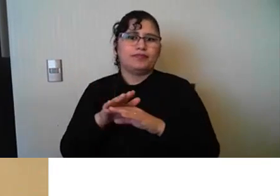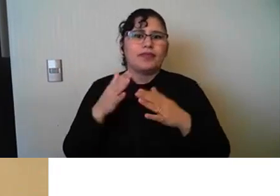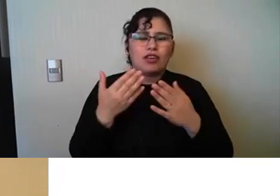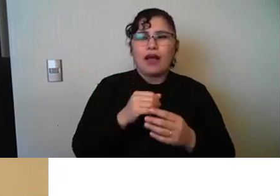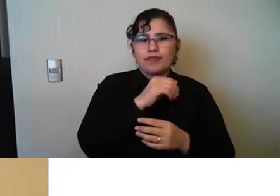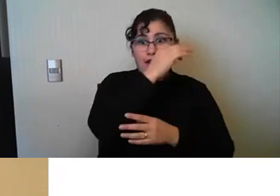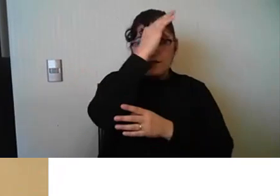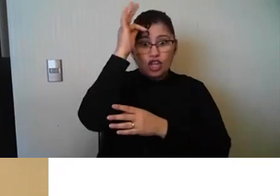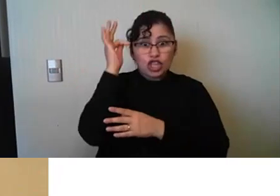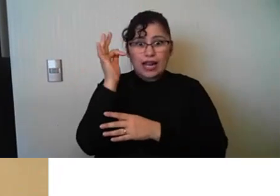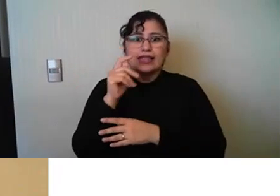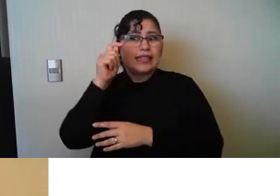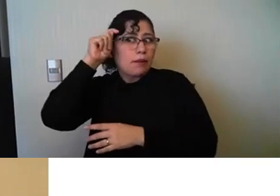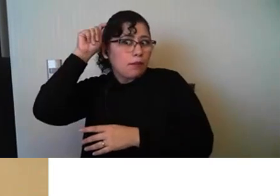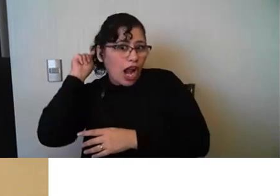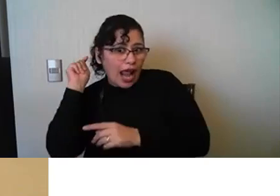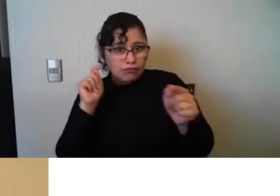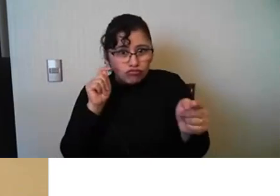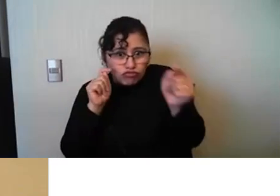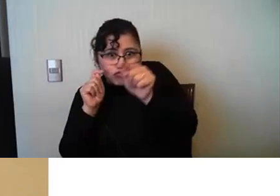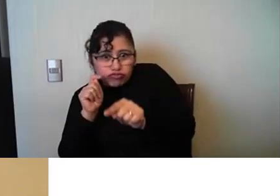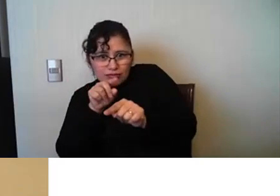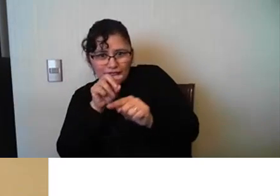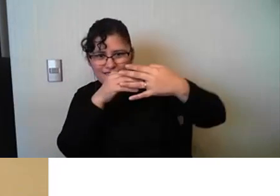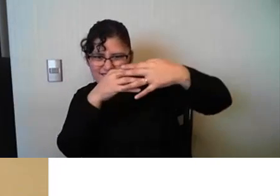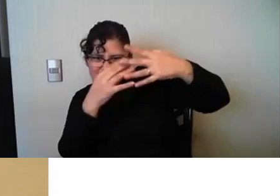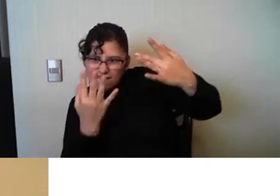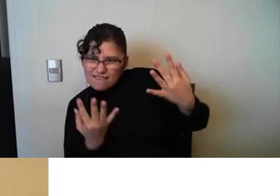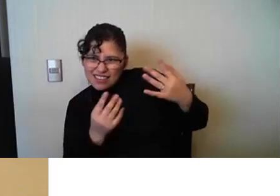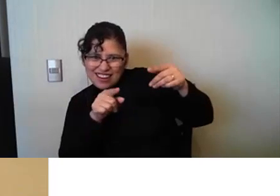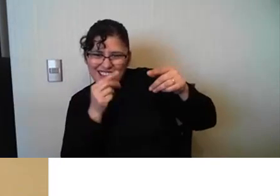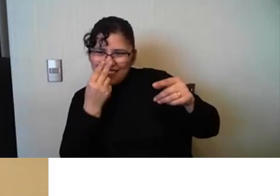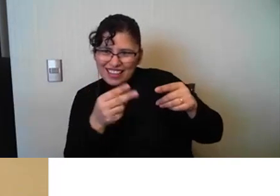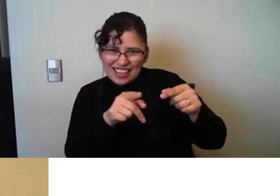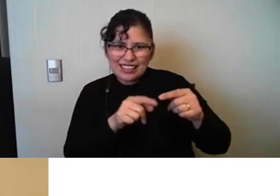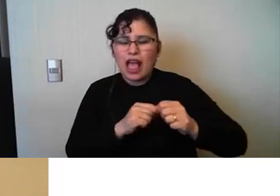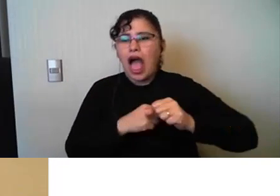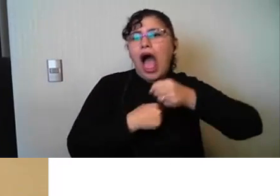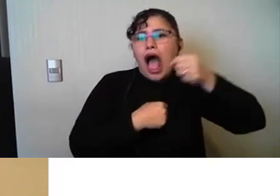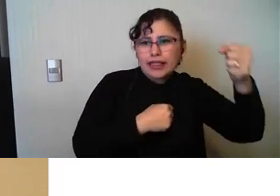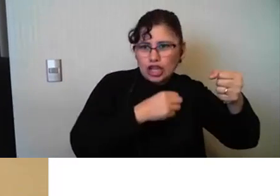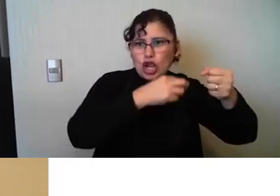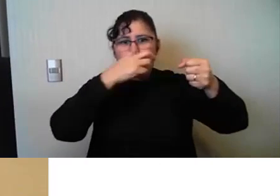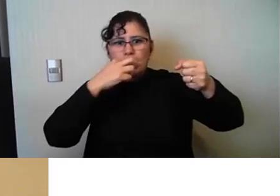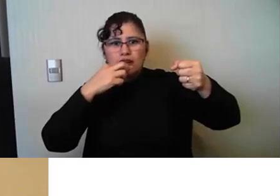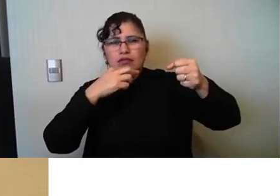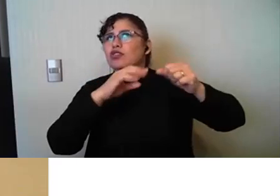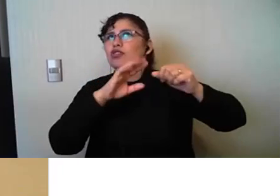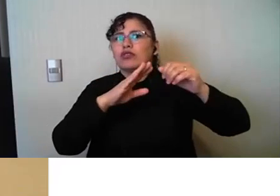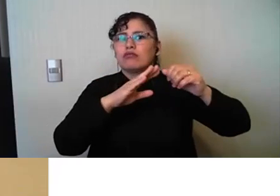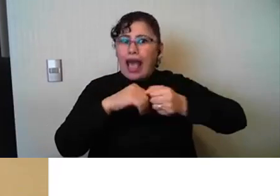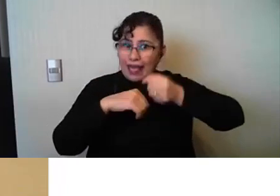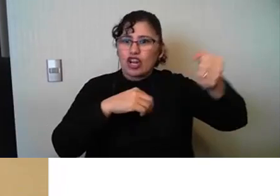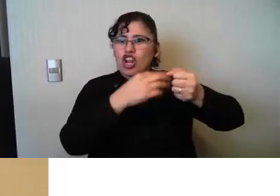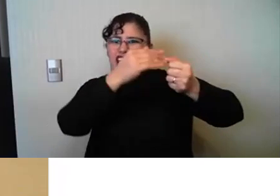a través de una pequeña camino que existe en esta parte ahí anterior e inferior de este esquema.